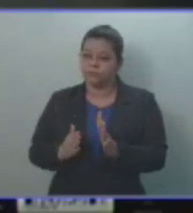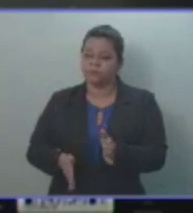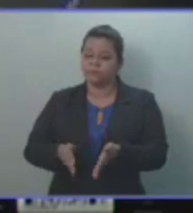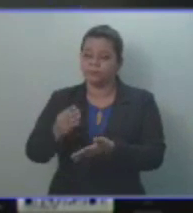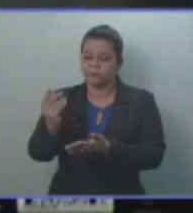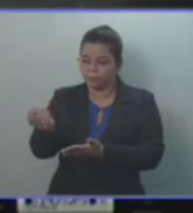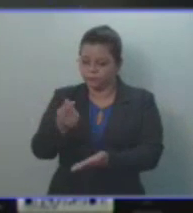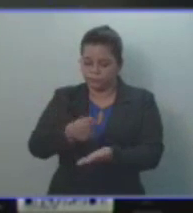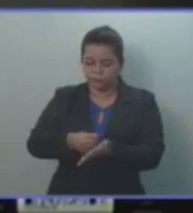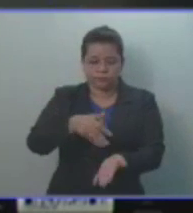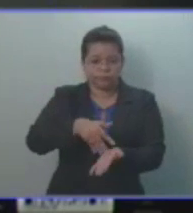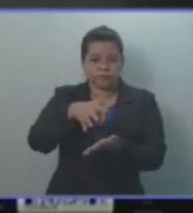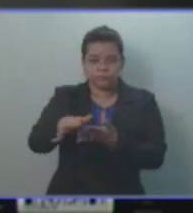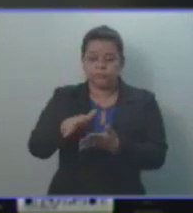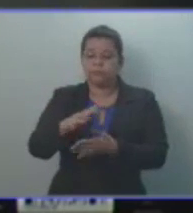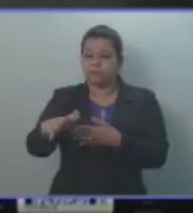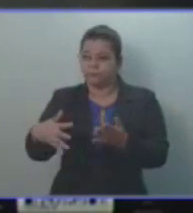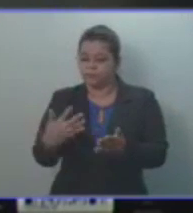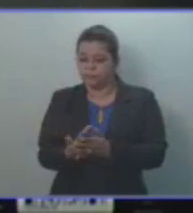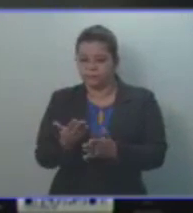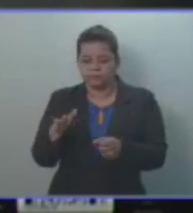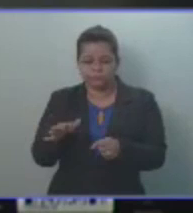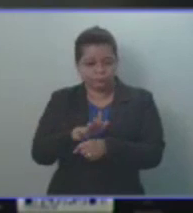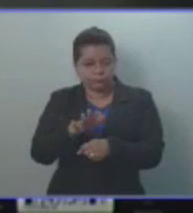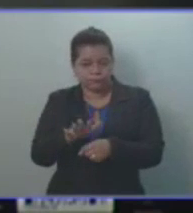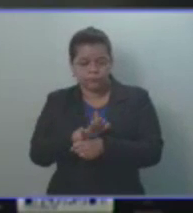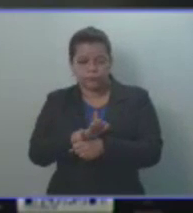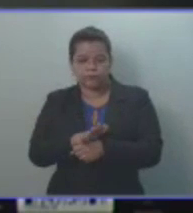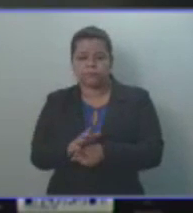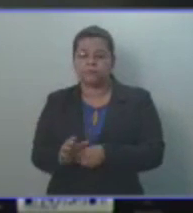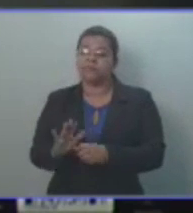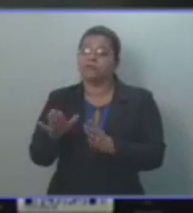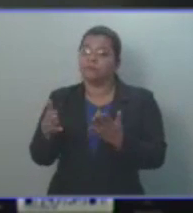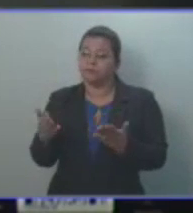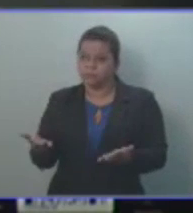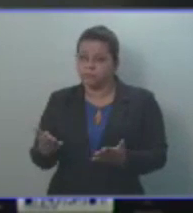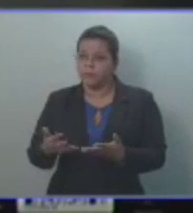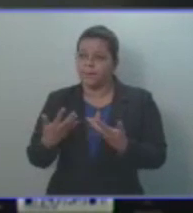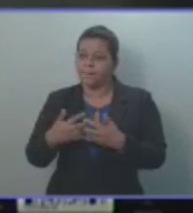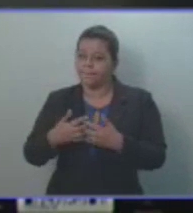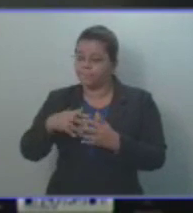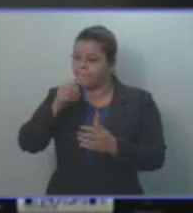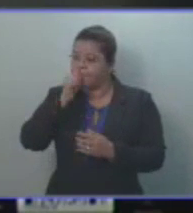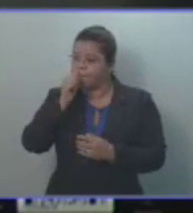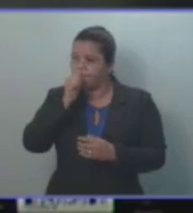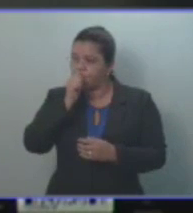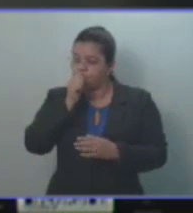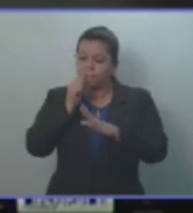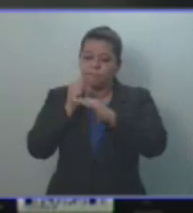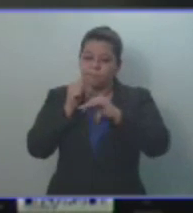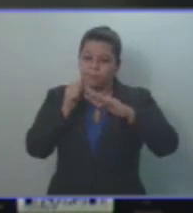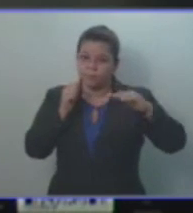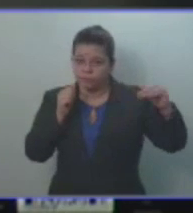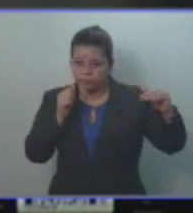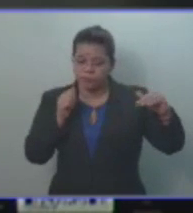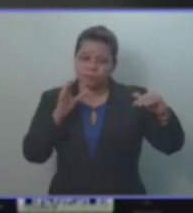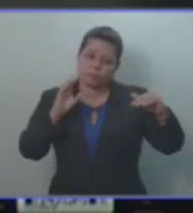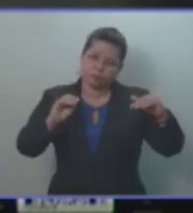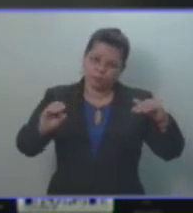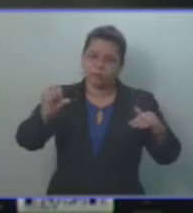públicas subsidiarias y complementarias a las inversiones privadas, nacionales y